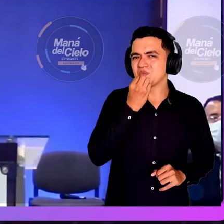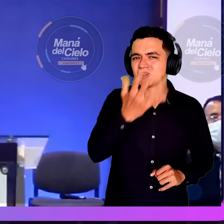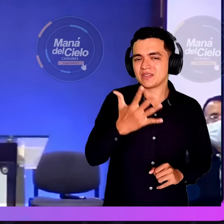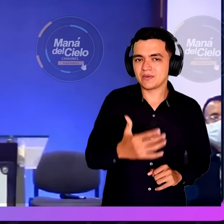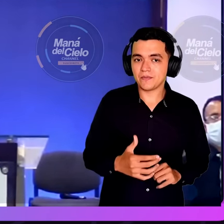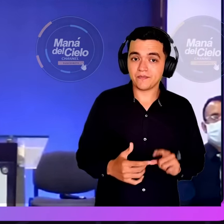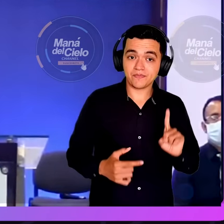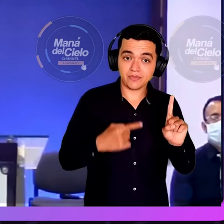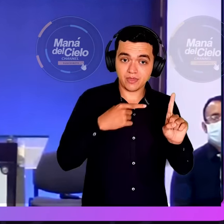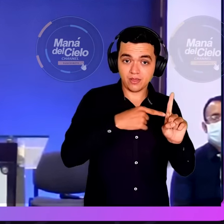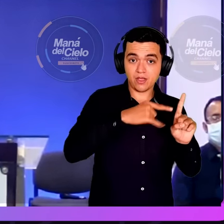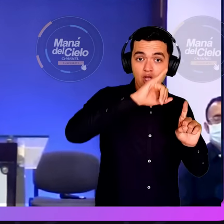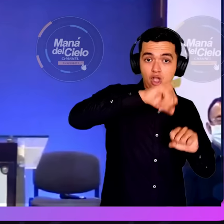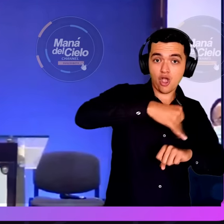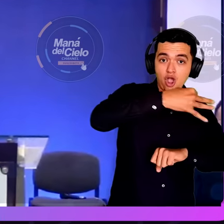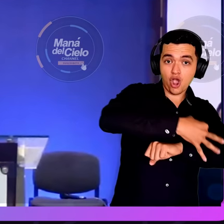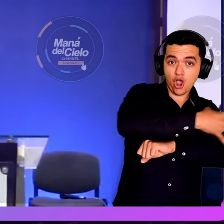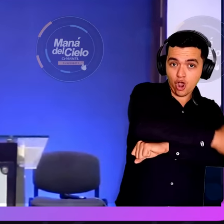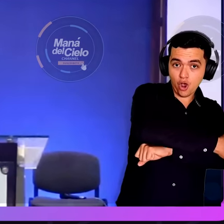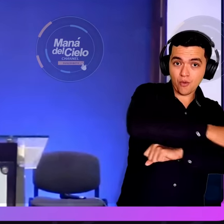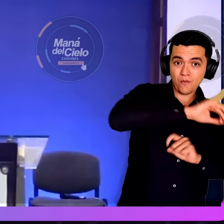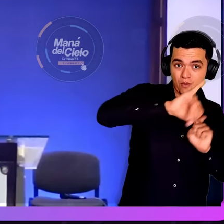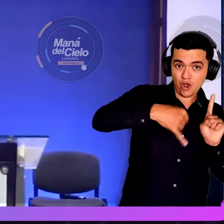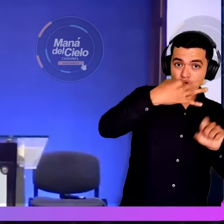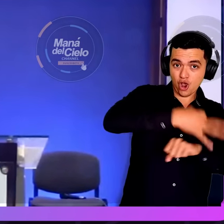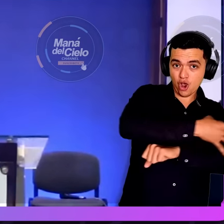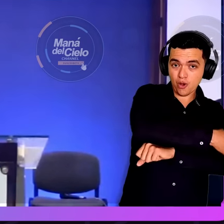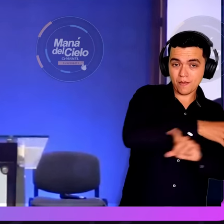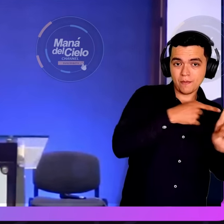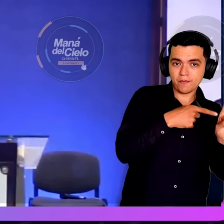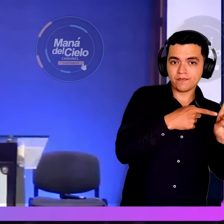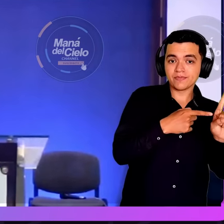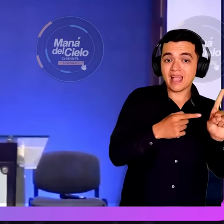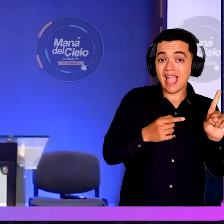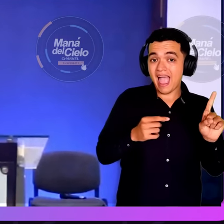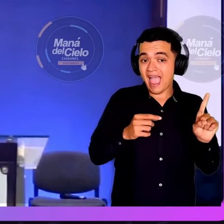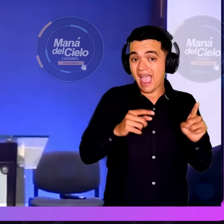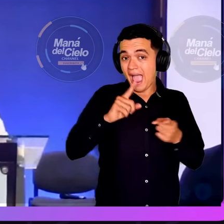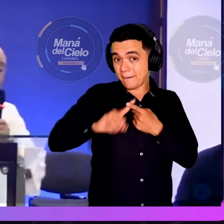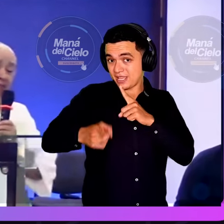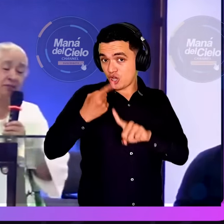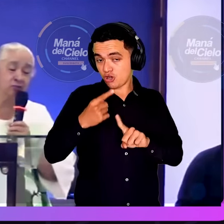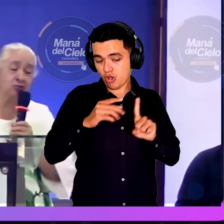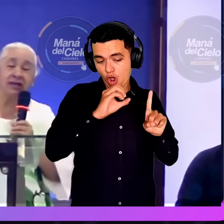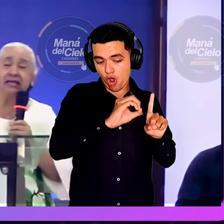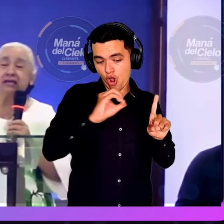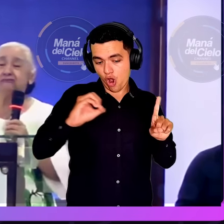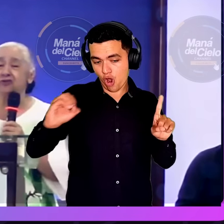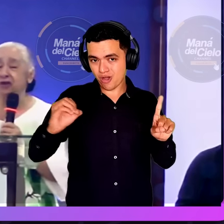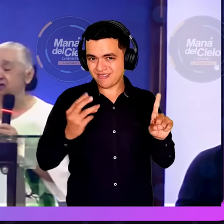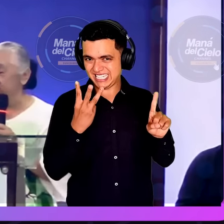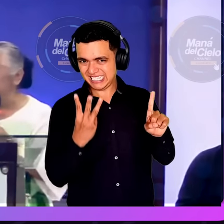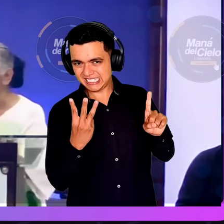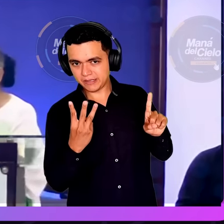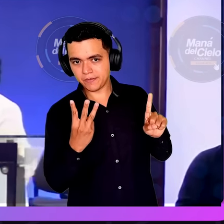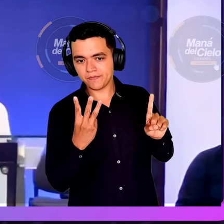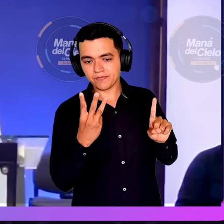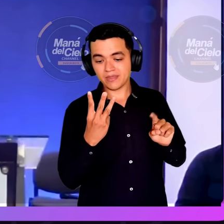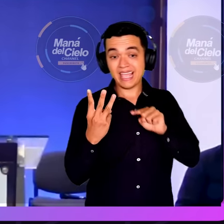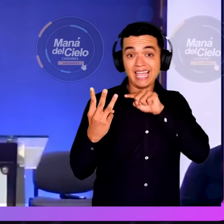Amémoslo en medio de las circunstancias. Me gusta mucho ese último capítulo de ese último capítulo del libro de